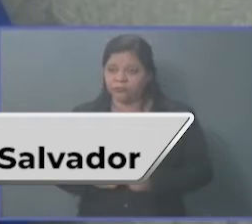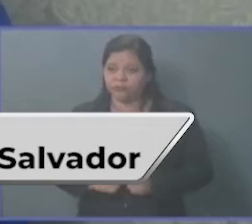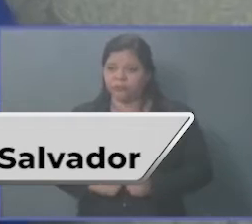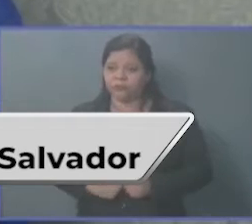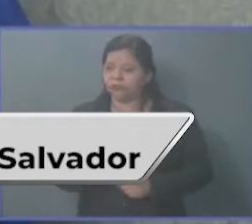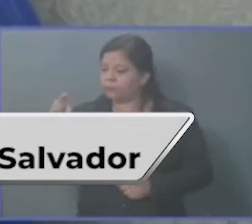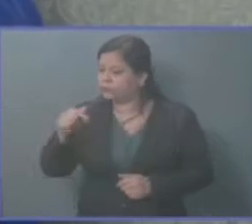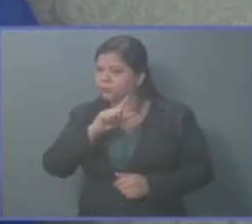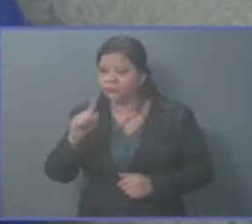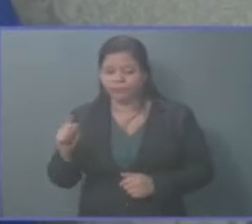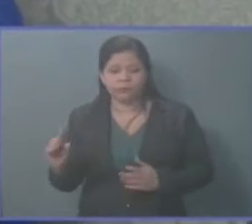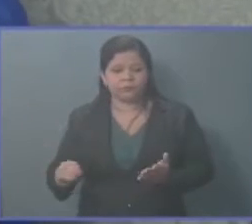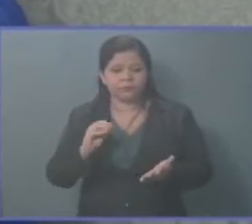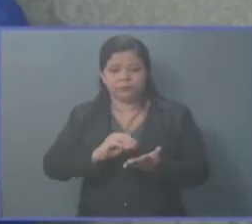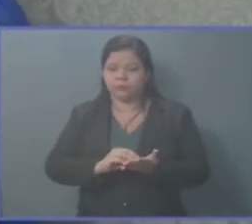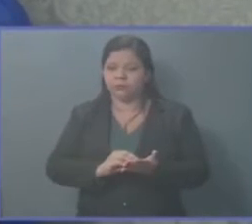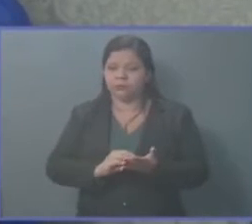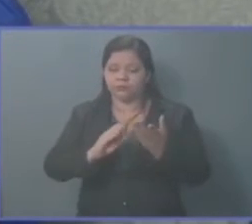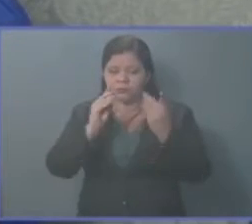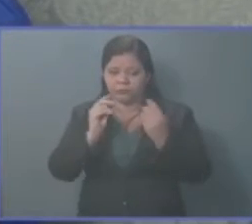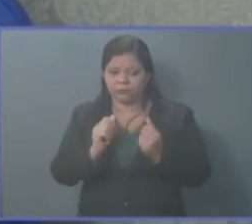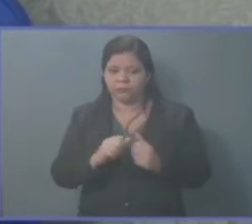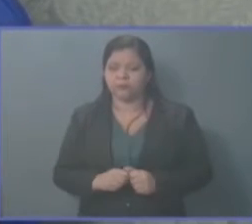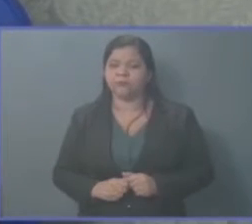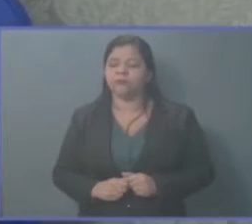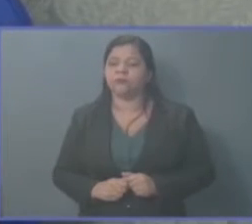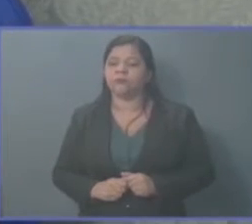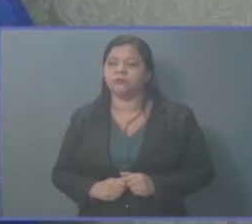Esto no estaba en nuestro radar, que pasara esta tormenta realmente.